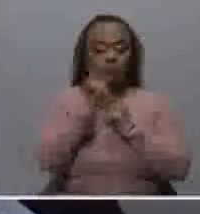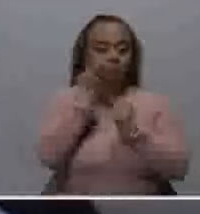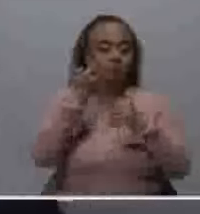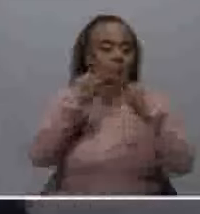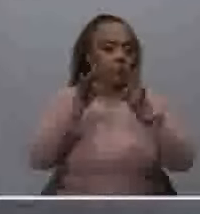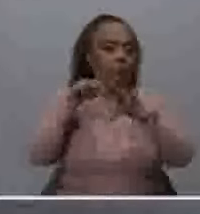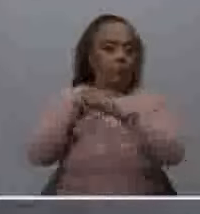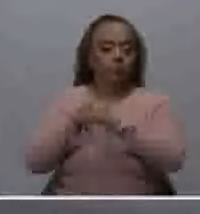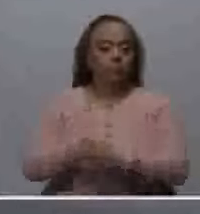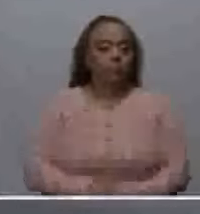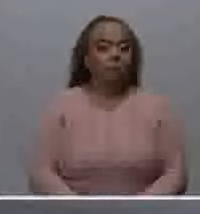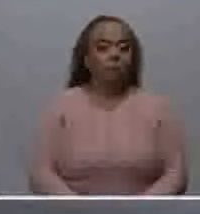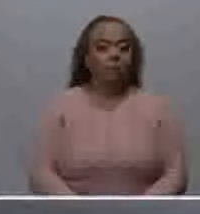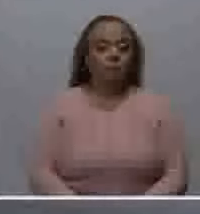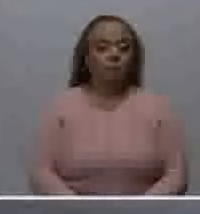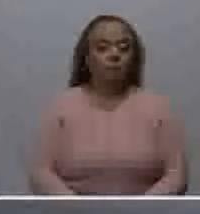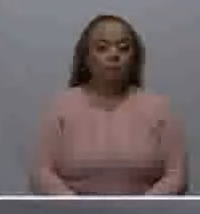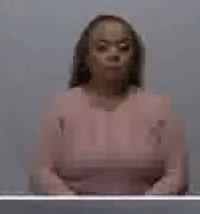intento.